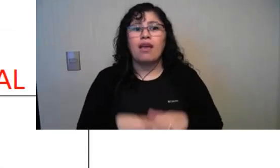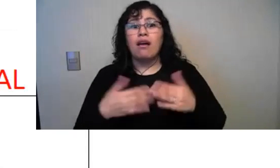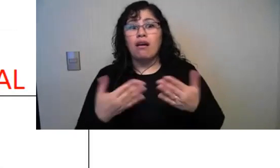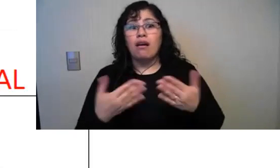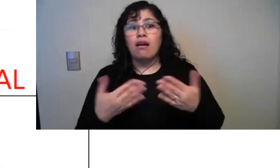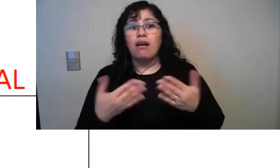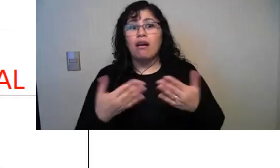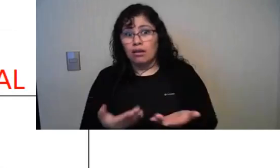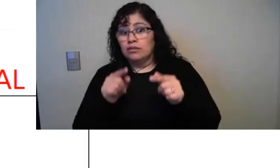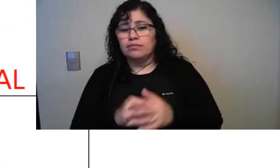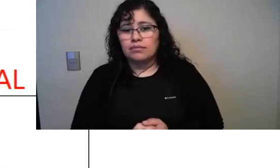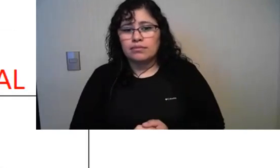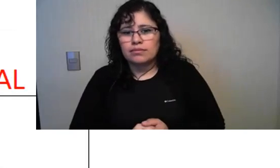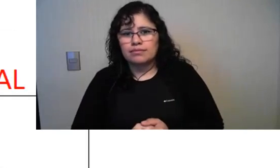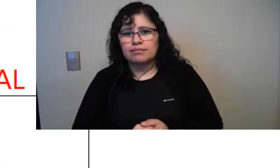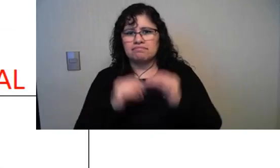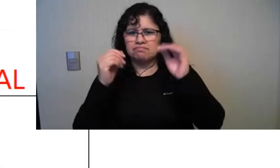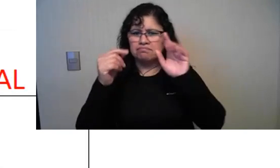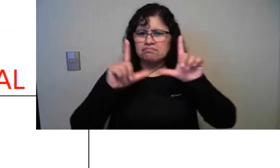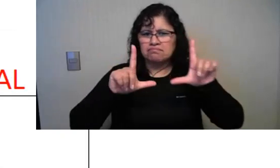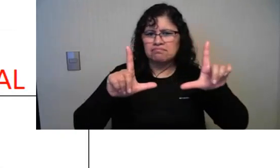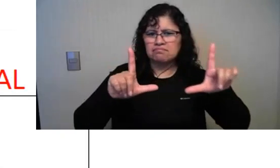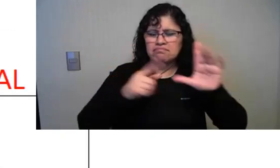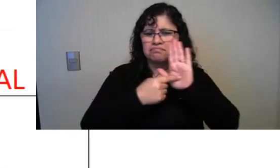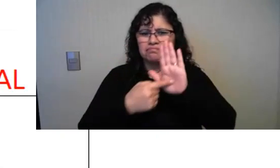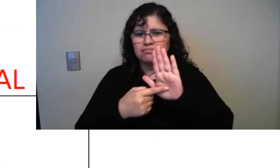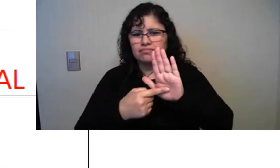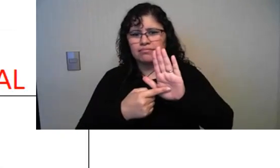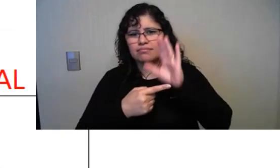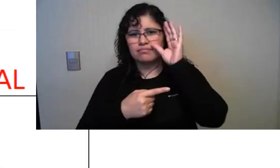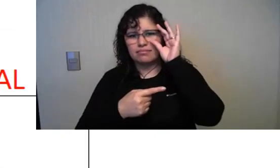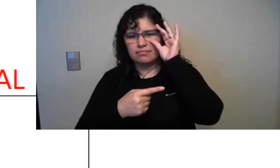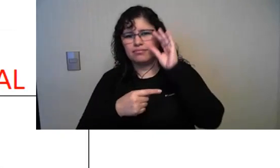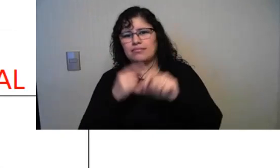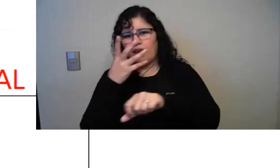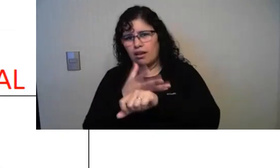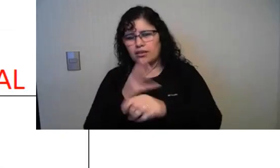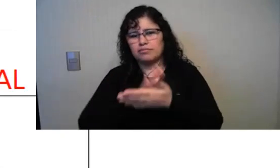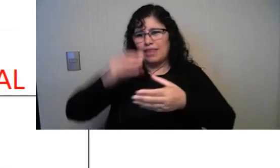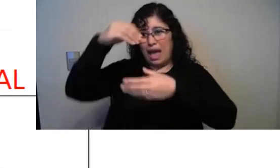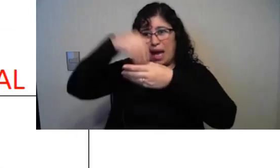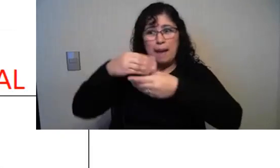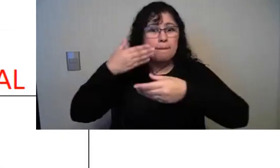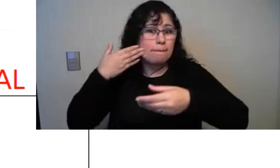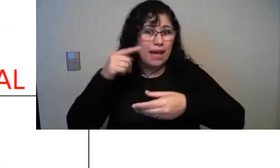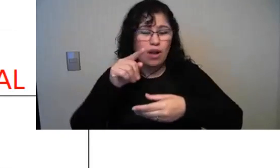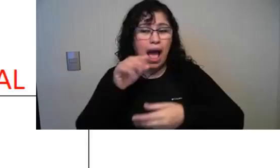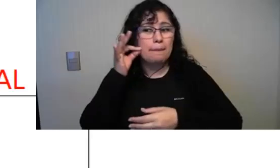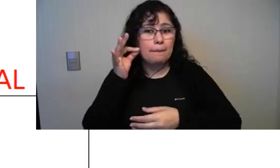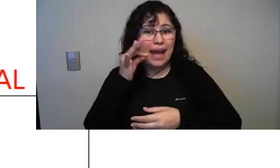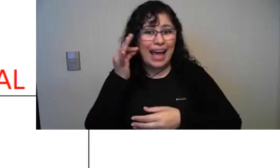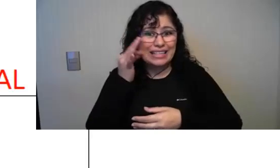Aquí tenemos un esquema en donde está nuestra médula espinal en color,